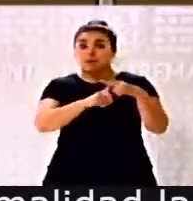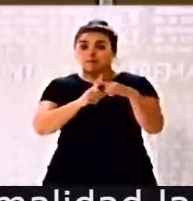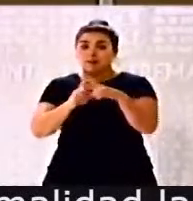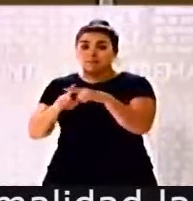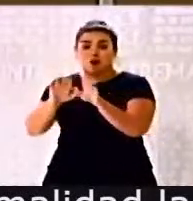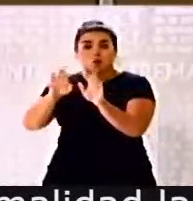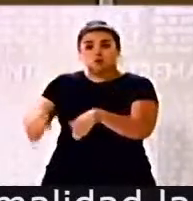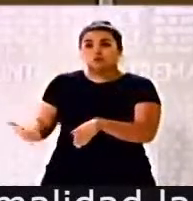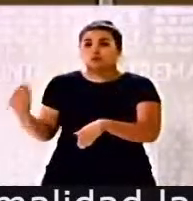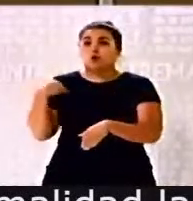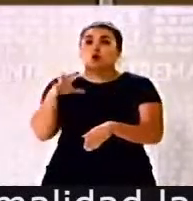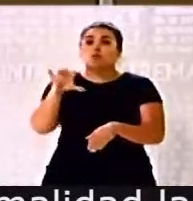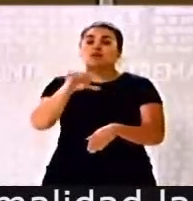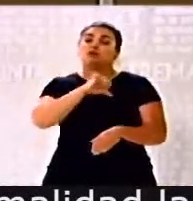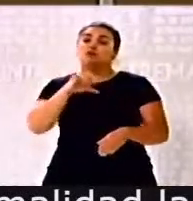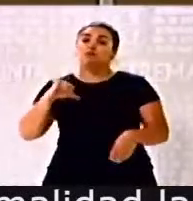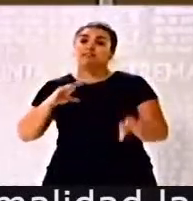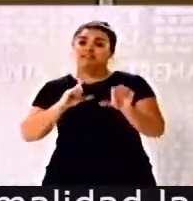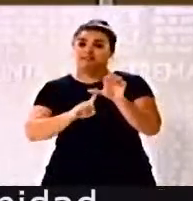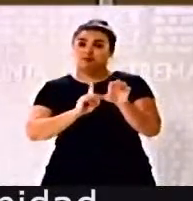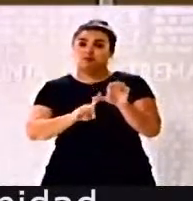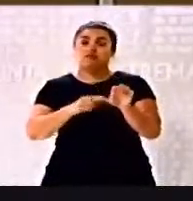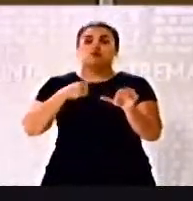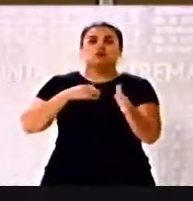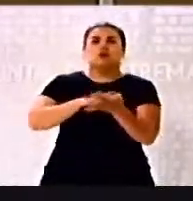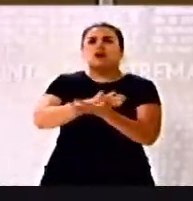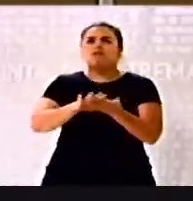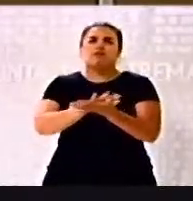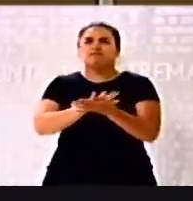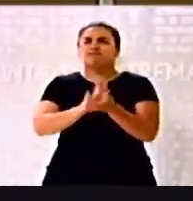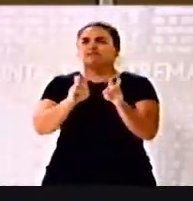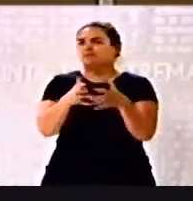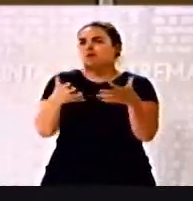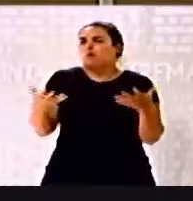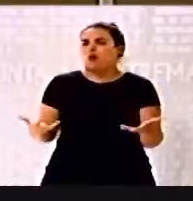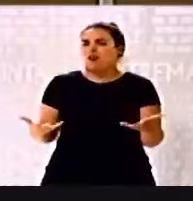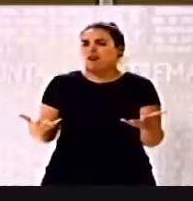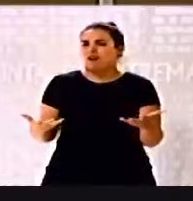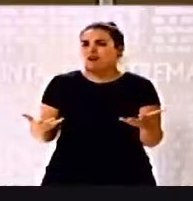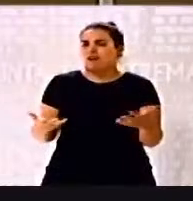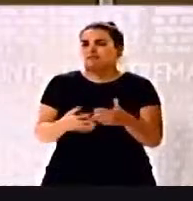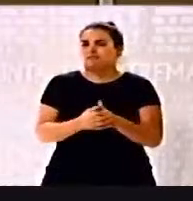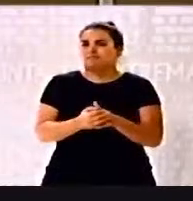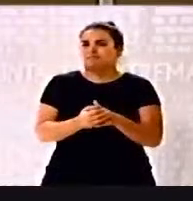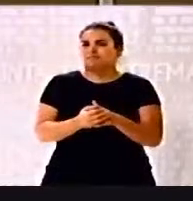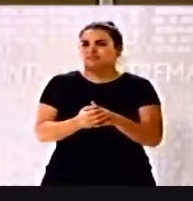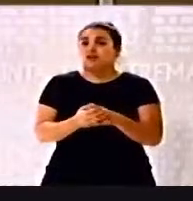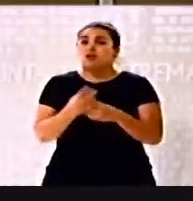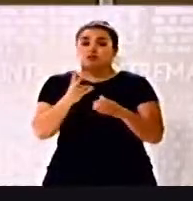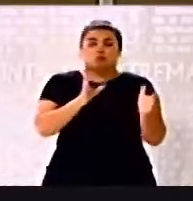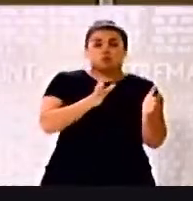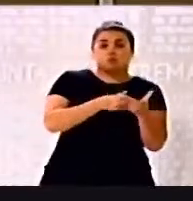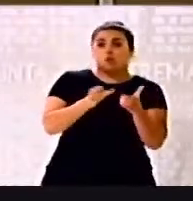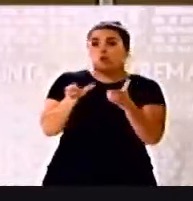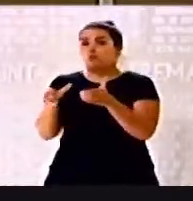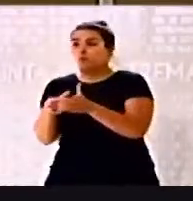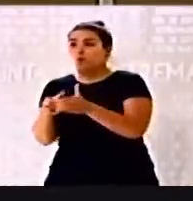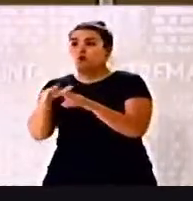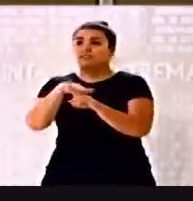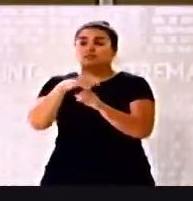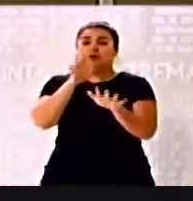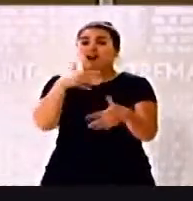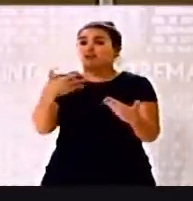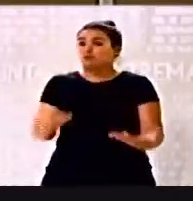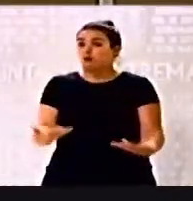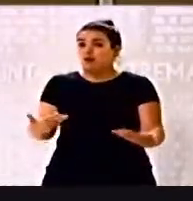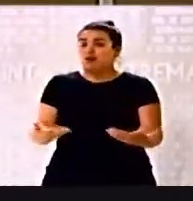la Comunidad Autónoma de Extremadura. Me referiré en concreto a las 2 agrupaciones de casos que en este